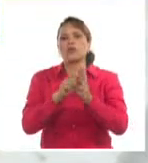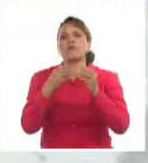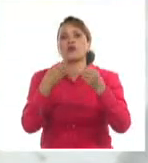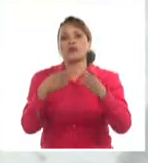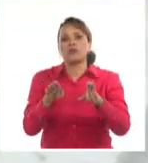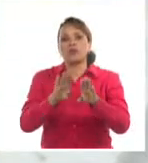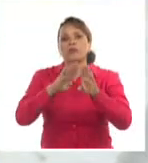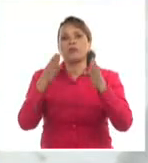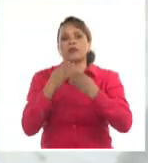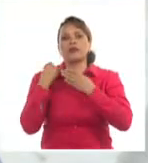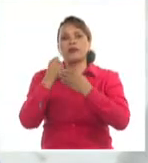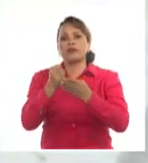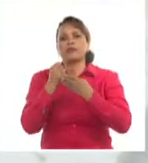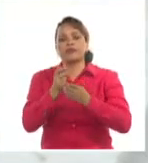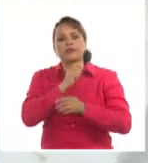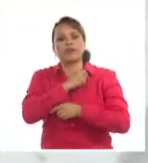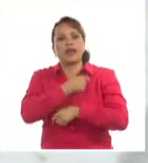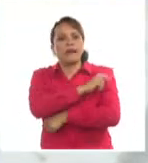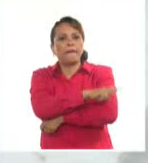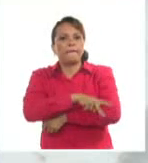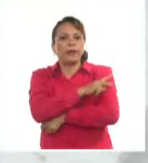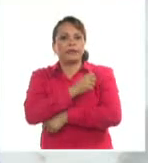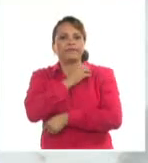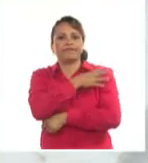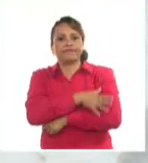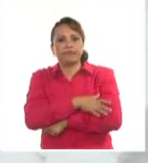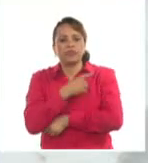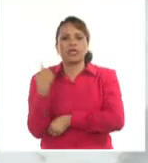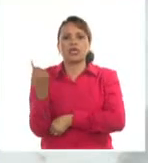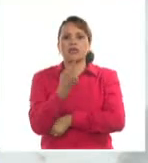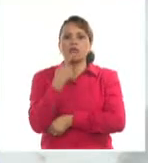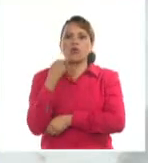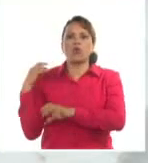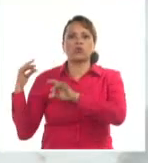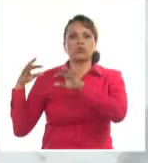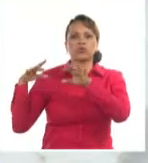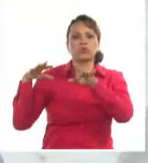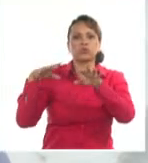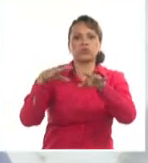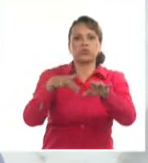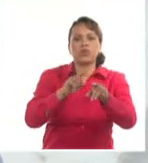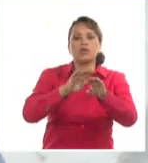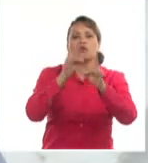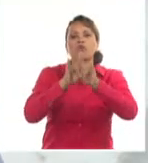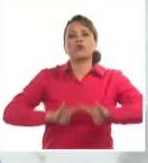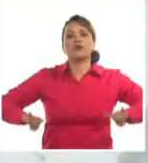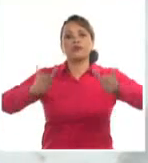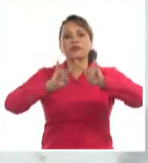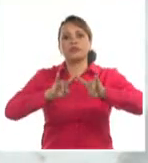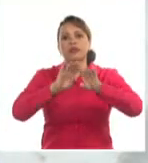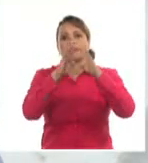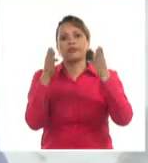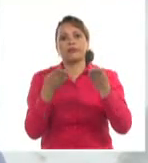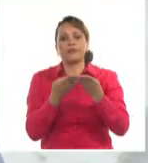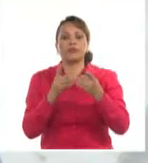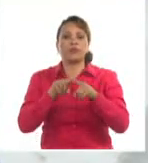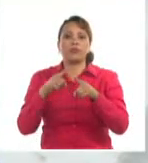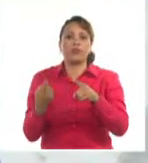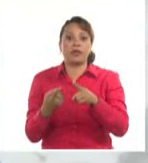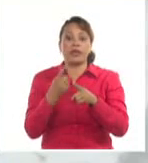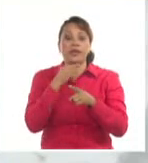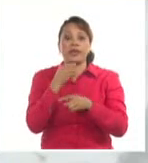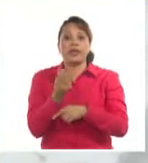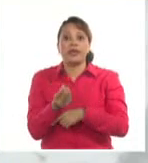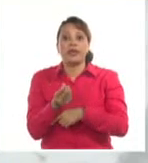ayudar al pueblo palestino, que se hagan sentir las voces de todos los universitarios del mundo, porque en Rafah,